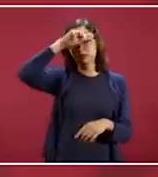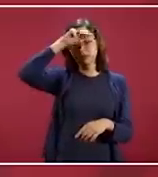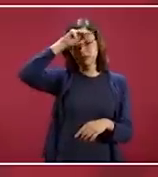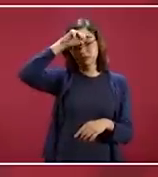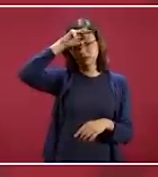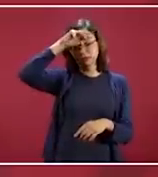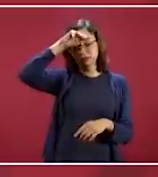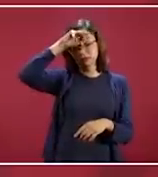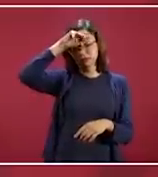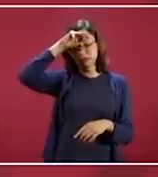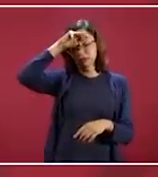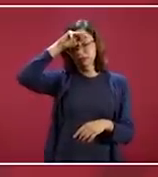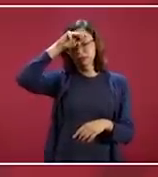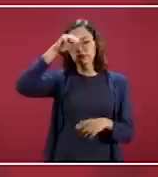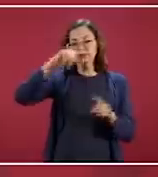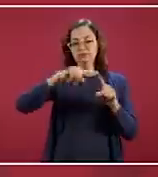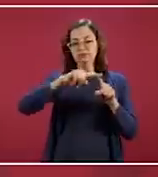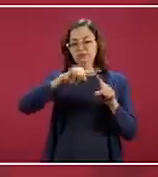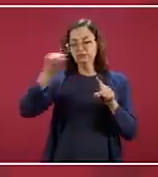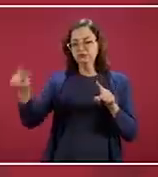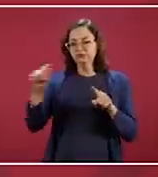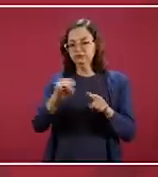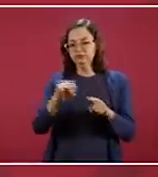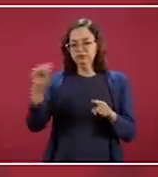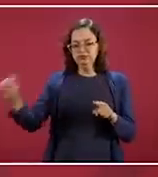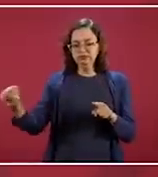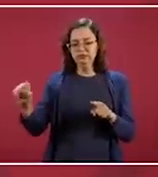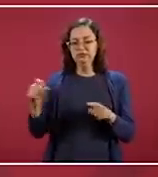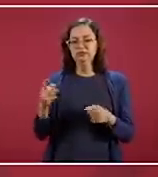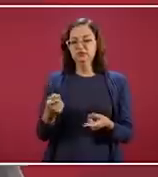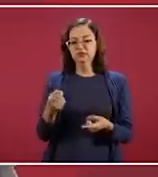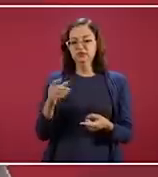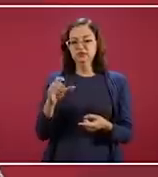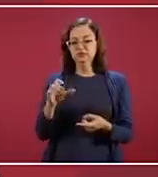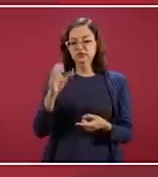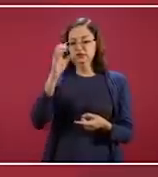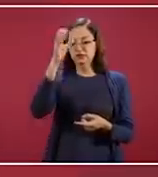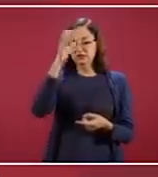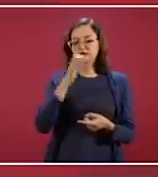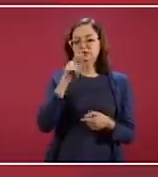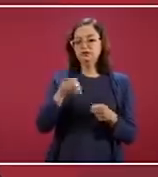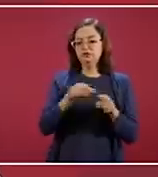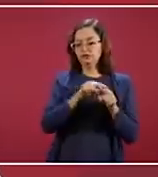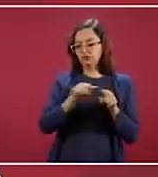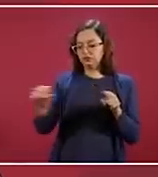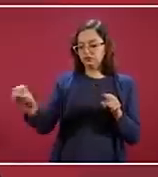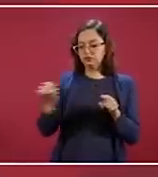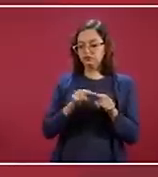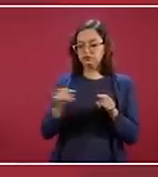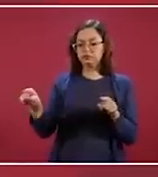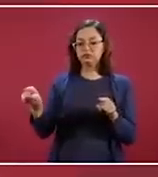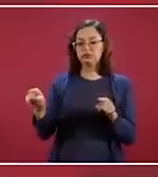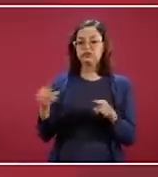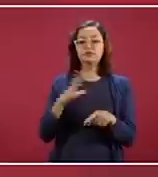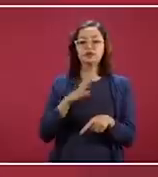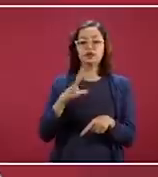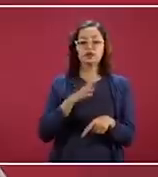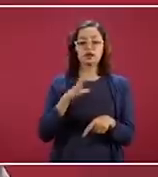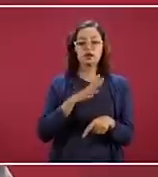León, a Saltillo, Coahuila, que es el otro tramo que se pregunta, ahí